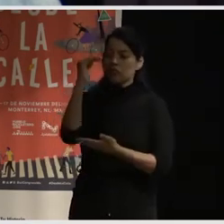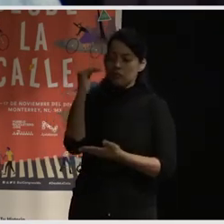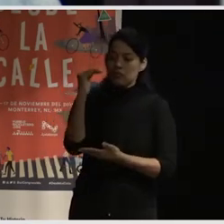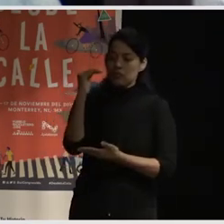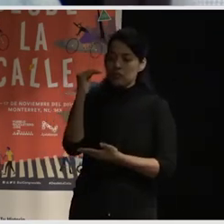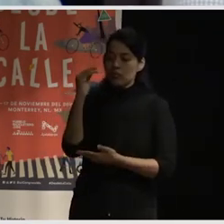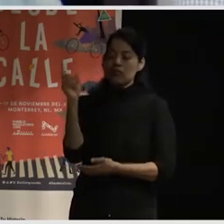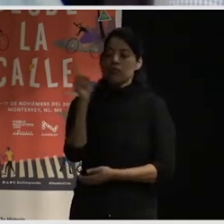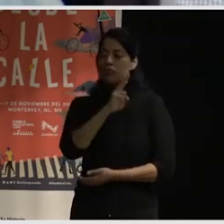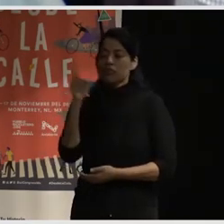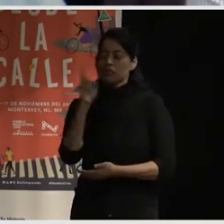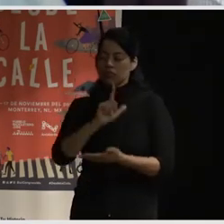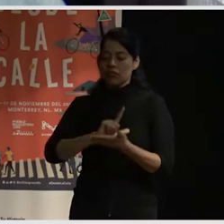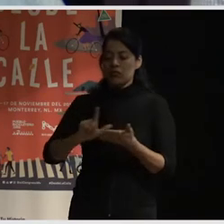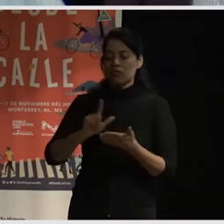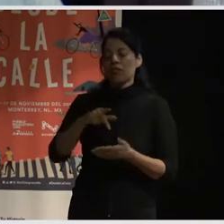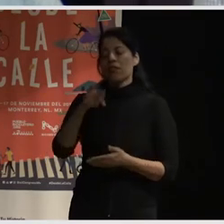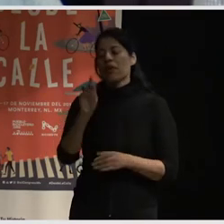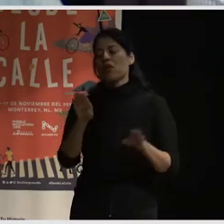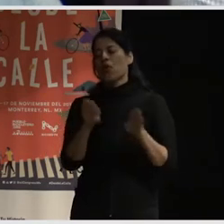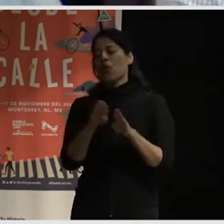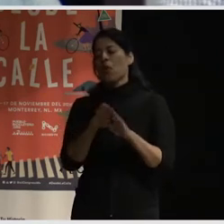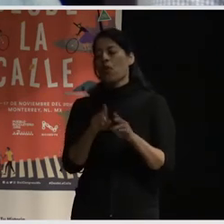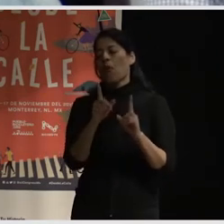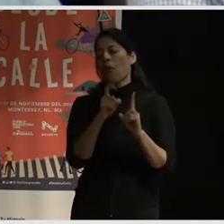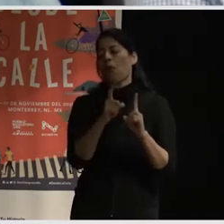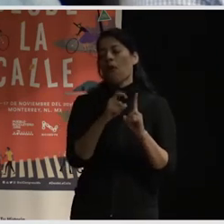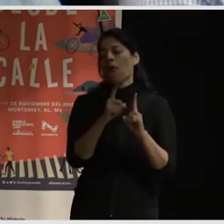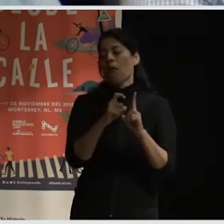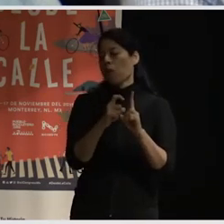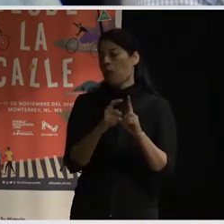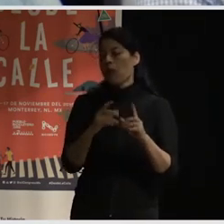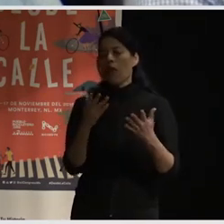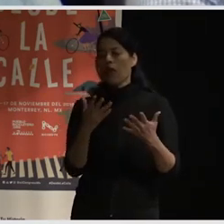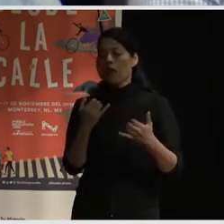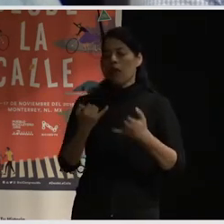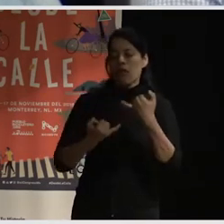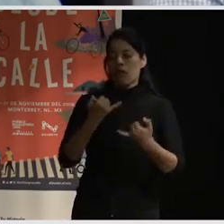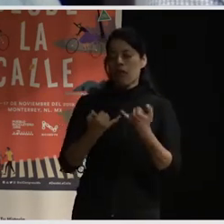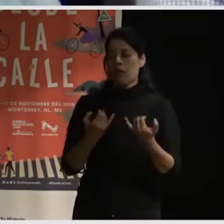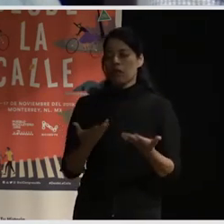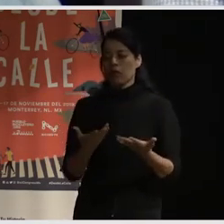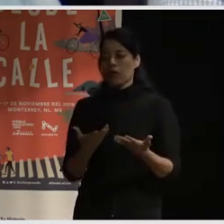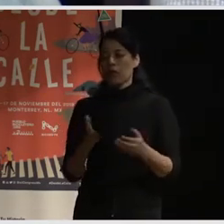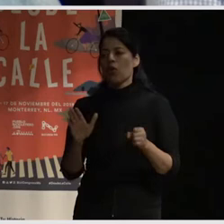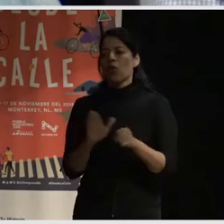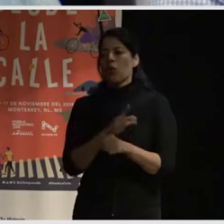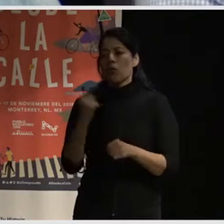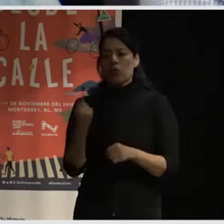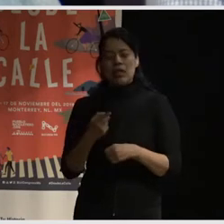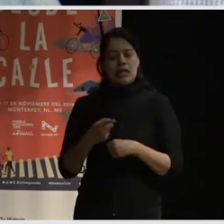limpio pero en tono de burla de sarcasmo por supuesto de que hemos llegado a un nivel tan